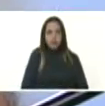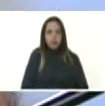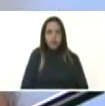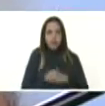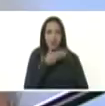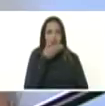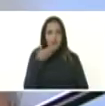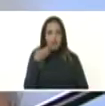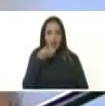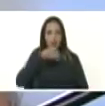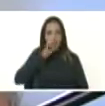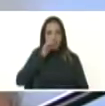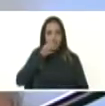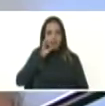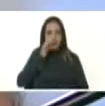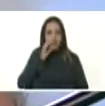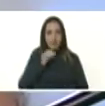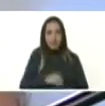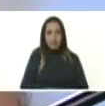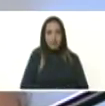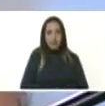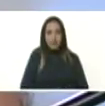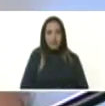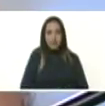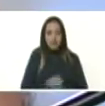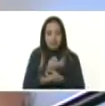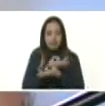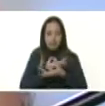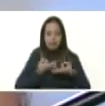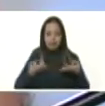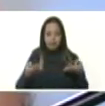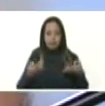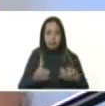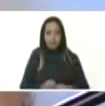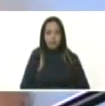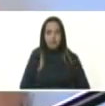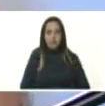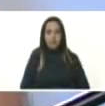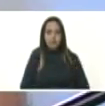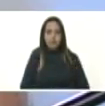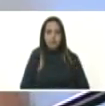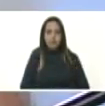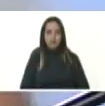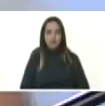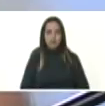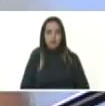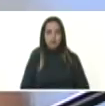café de calidad premium, llamada así,